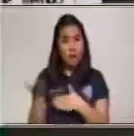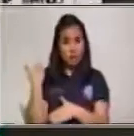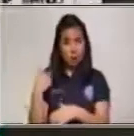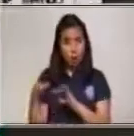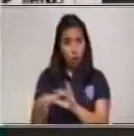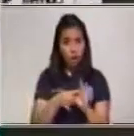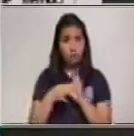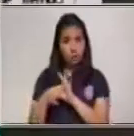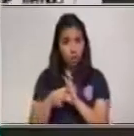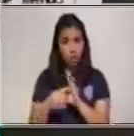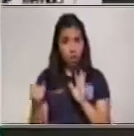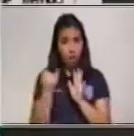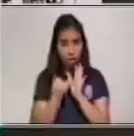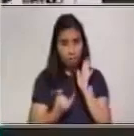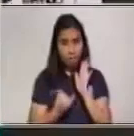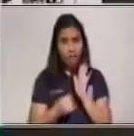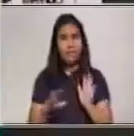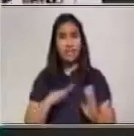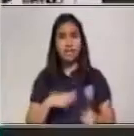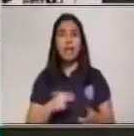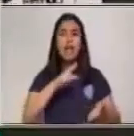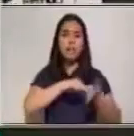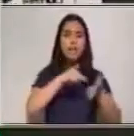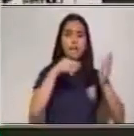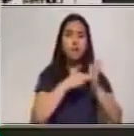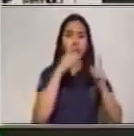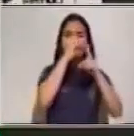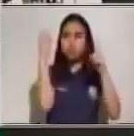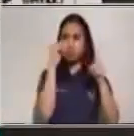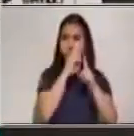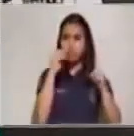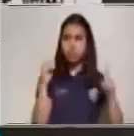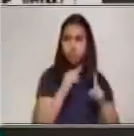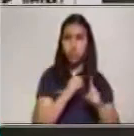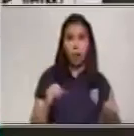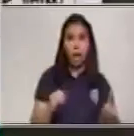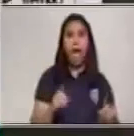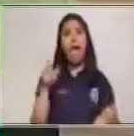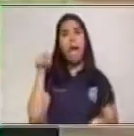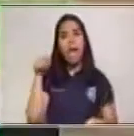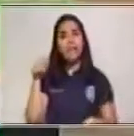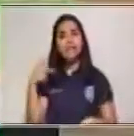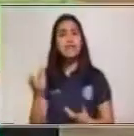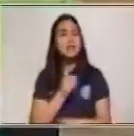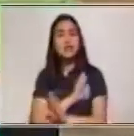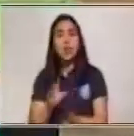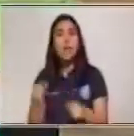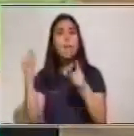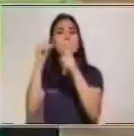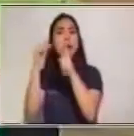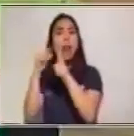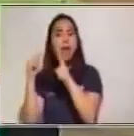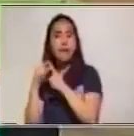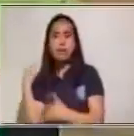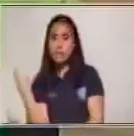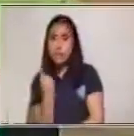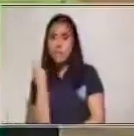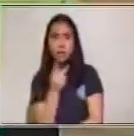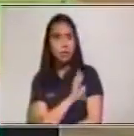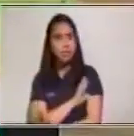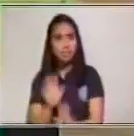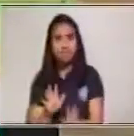lo que tú vas a colocar en cada espacio, sino que son ideas claves o palabras que tú puedas recordar. Y también que aquí va